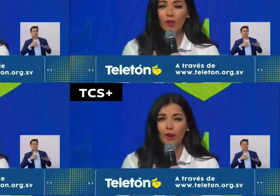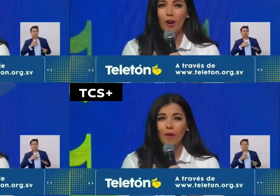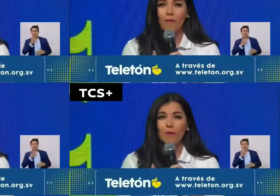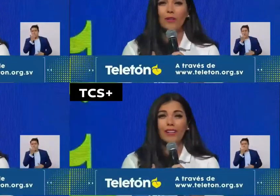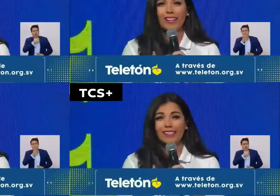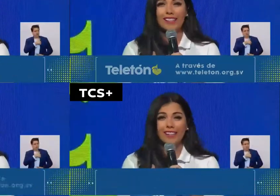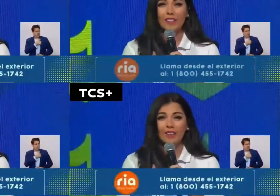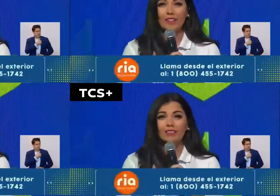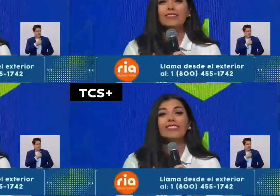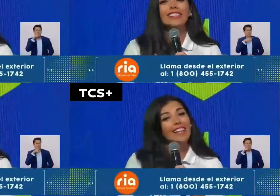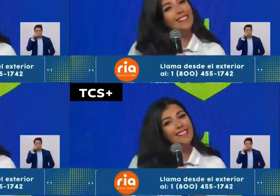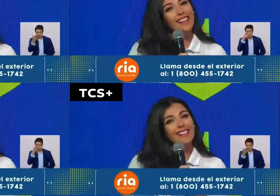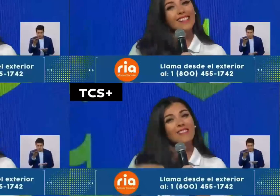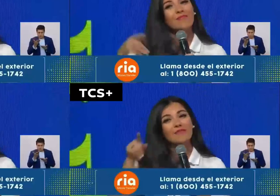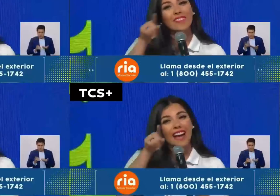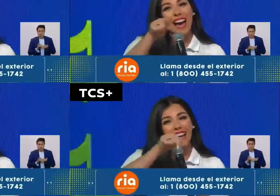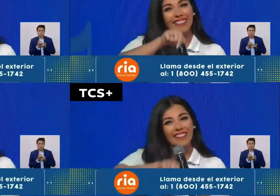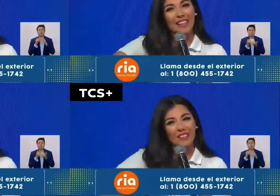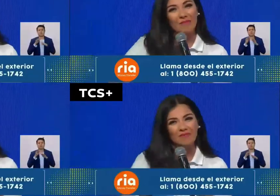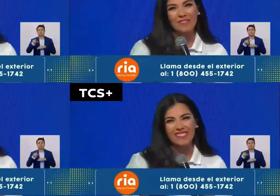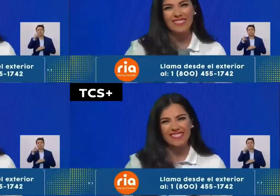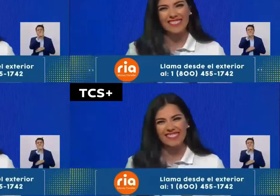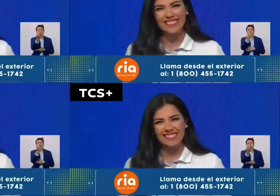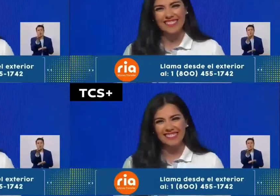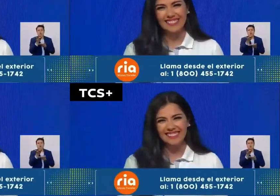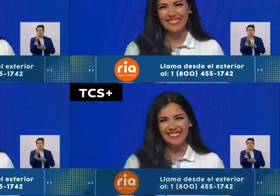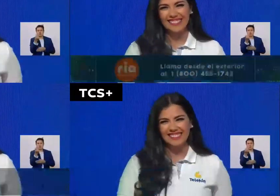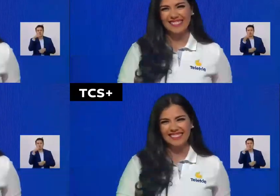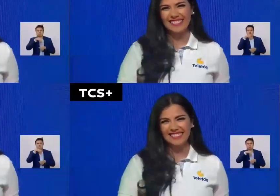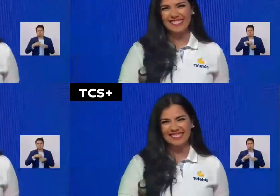debe sentirse súper orgulloso, porque ha sido gracias a ti.